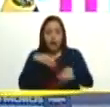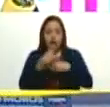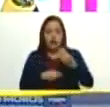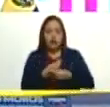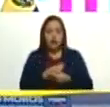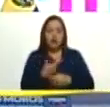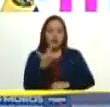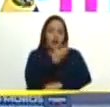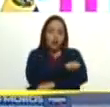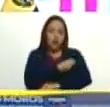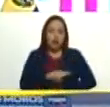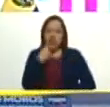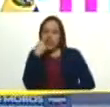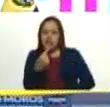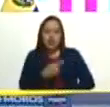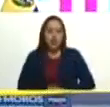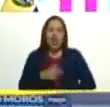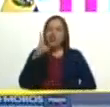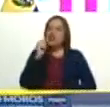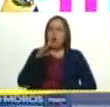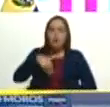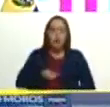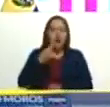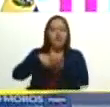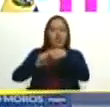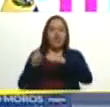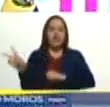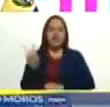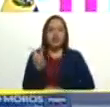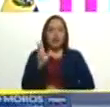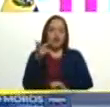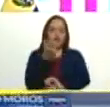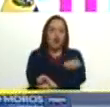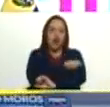vacunas para decir no le pueden vender a Venezuela.